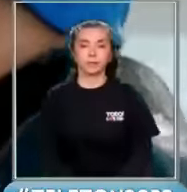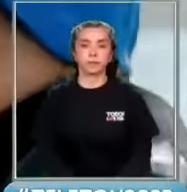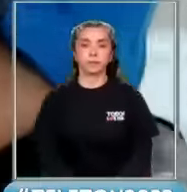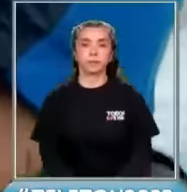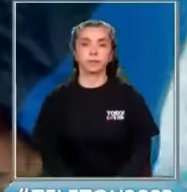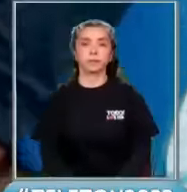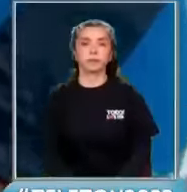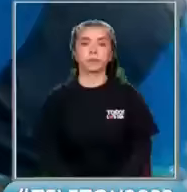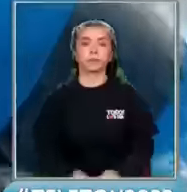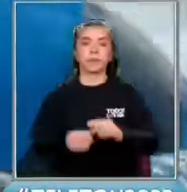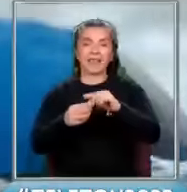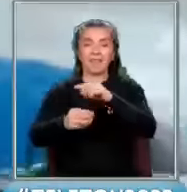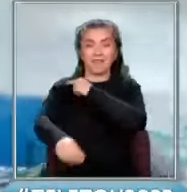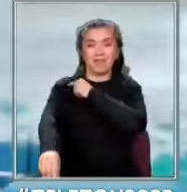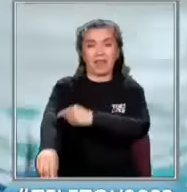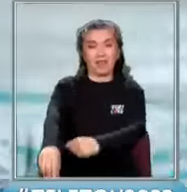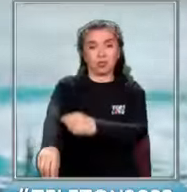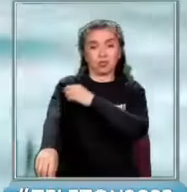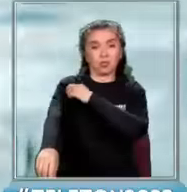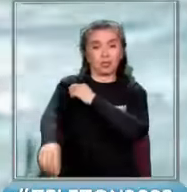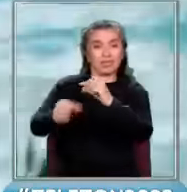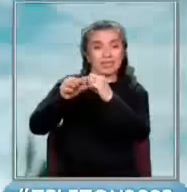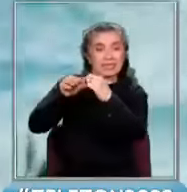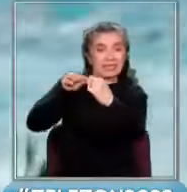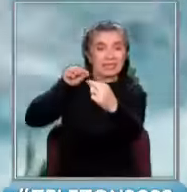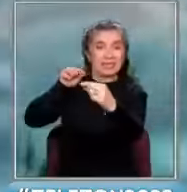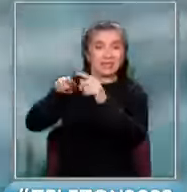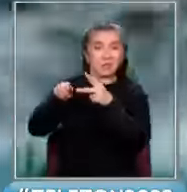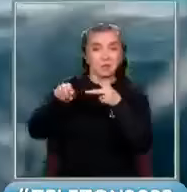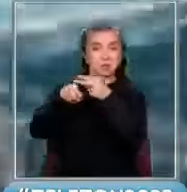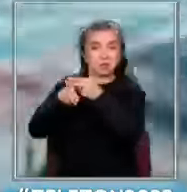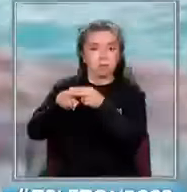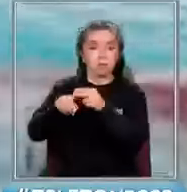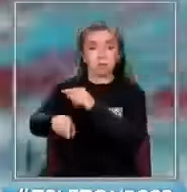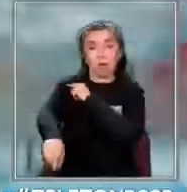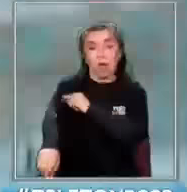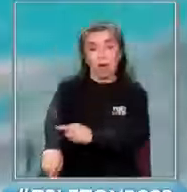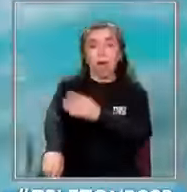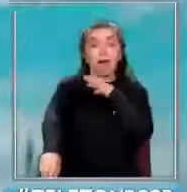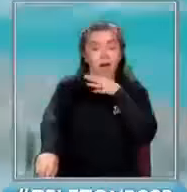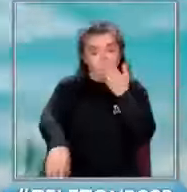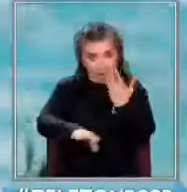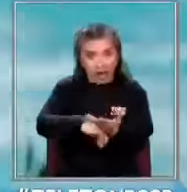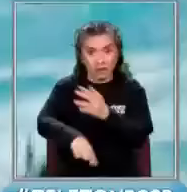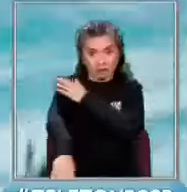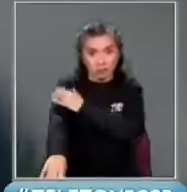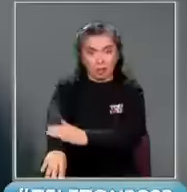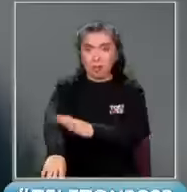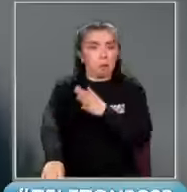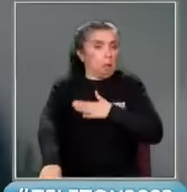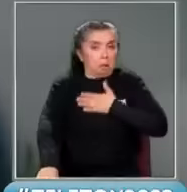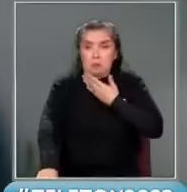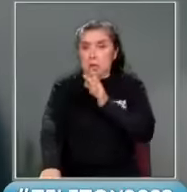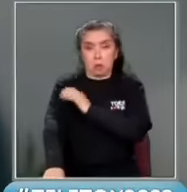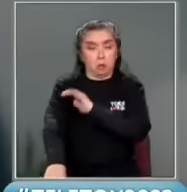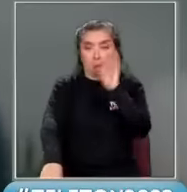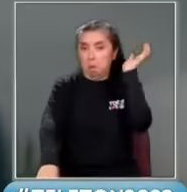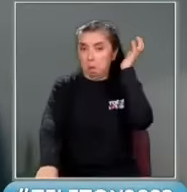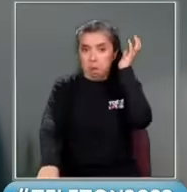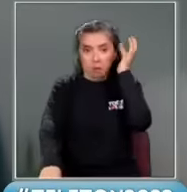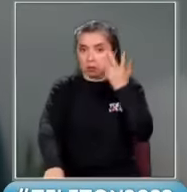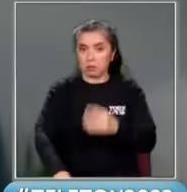Me corté los nervios del brazo. O sea, yo lo tengo, pero no lo siento.